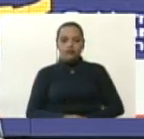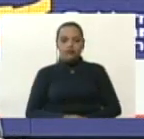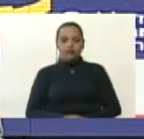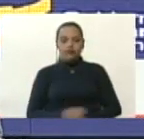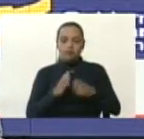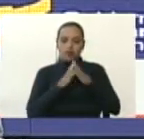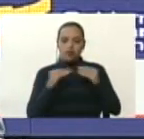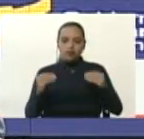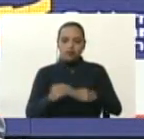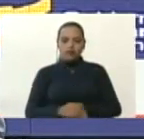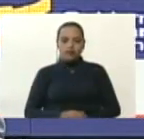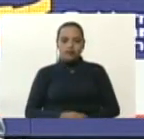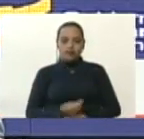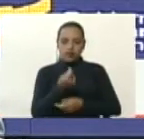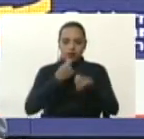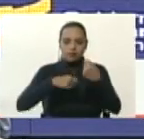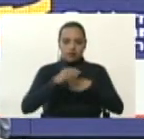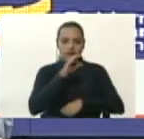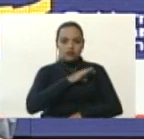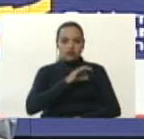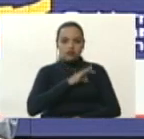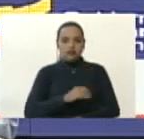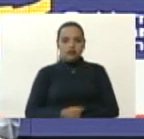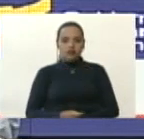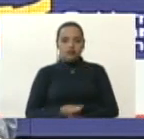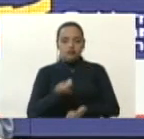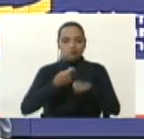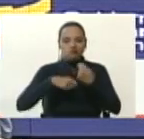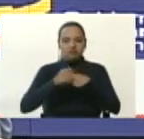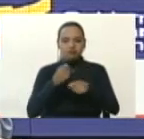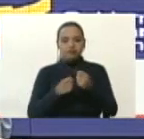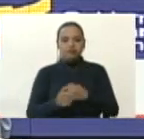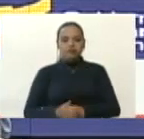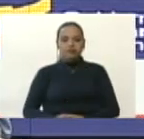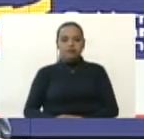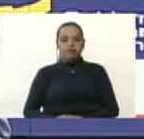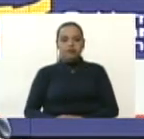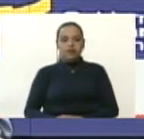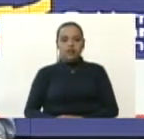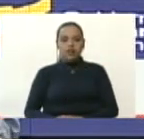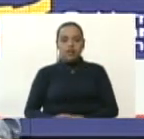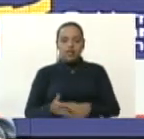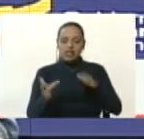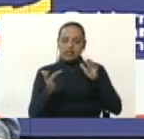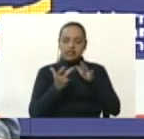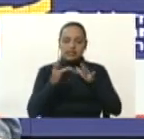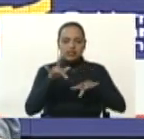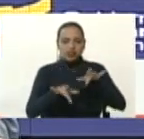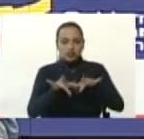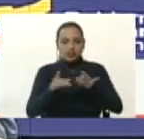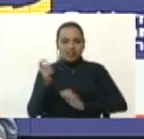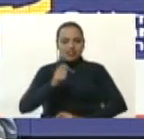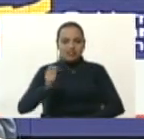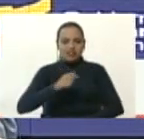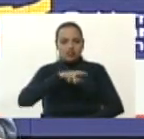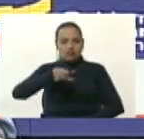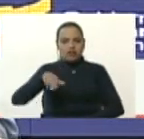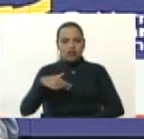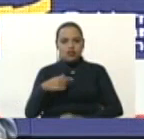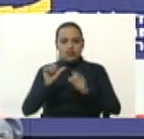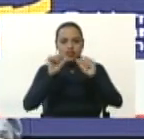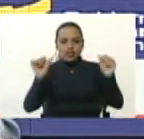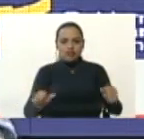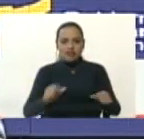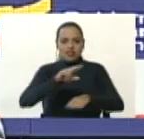todo, para la inversión social, para la inversión en la tecnología que necesitan nuestro